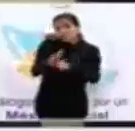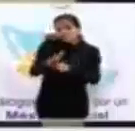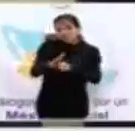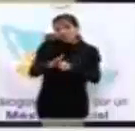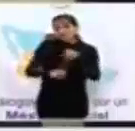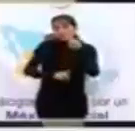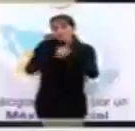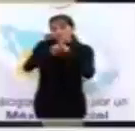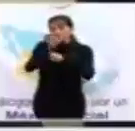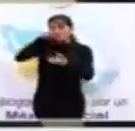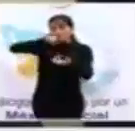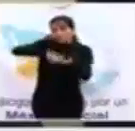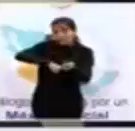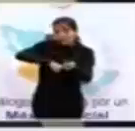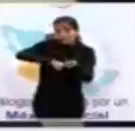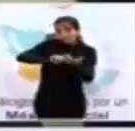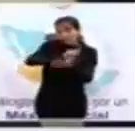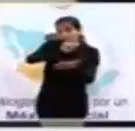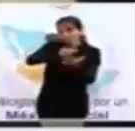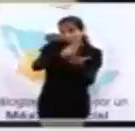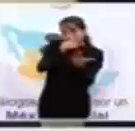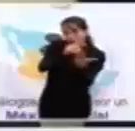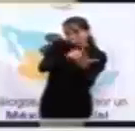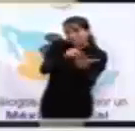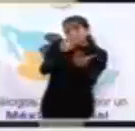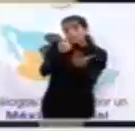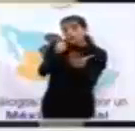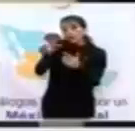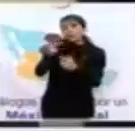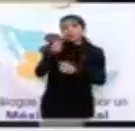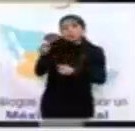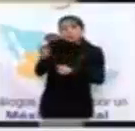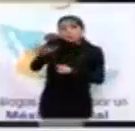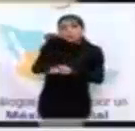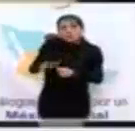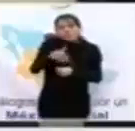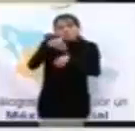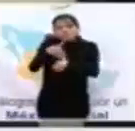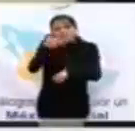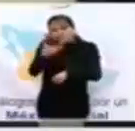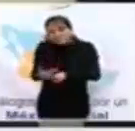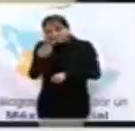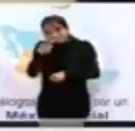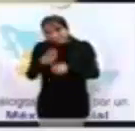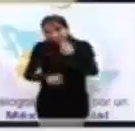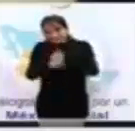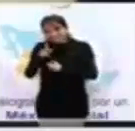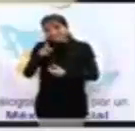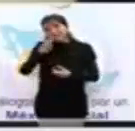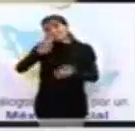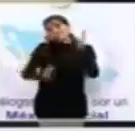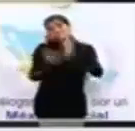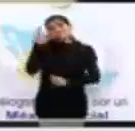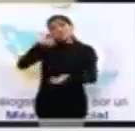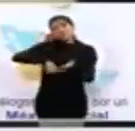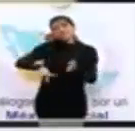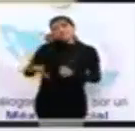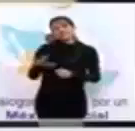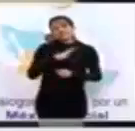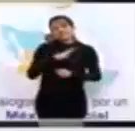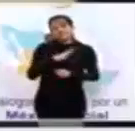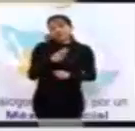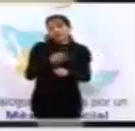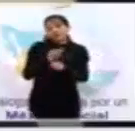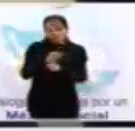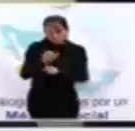pública, particularmente en el medio rural. Y esto de territorio enlaza con un elemento también que me parece fundamental, y es la